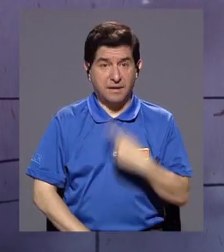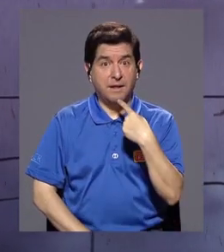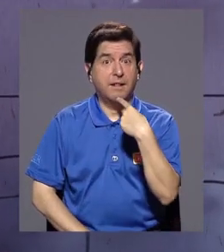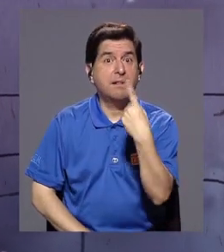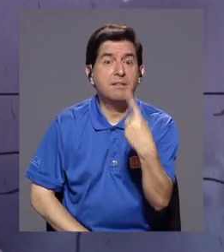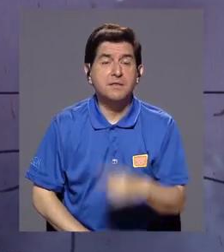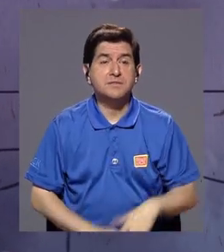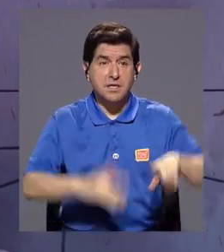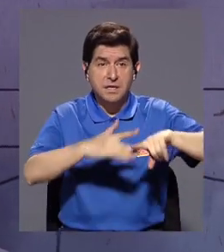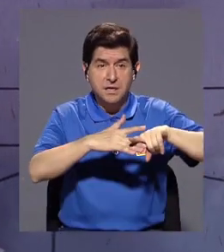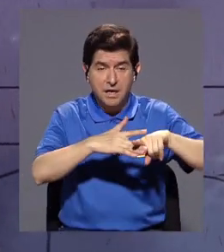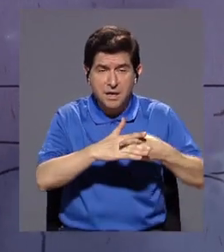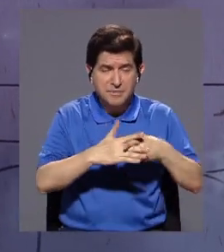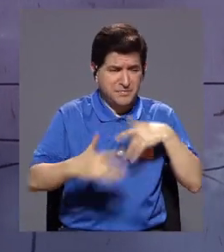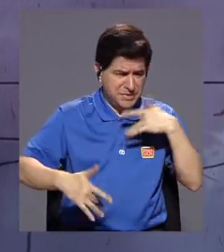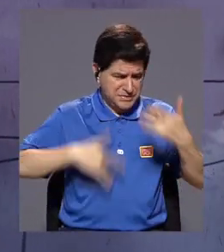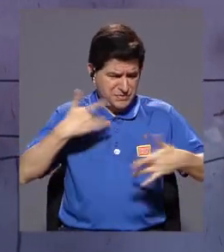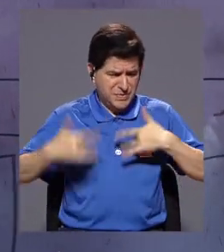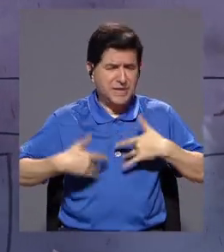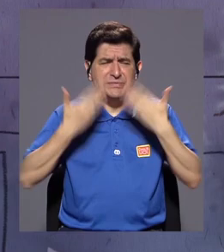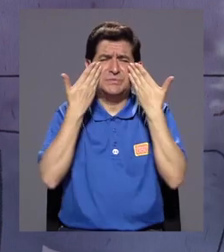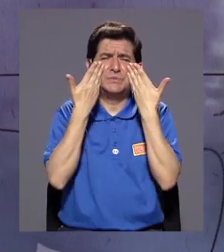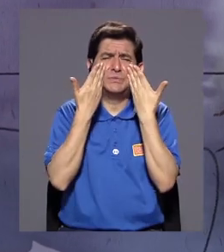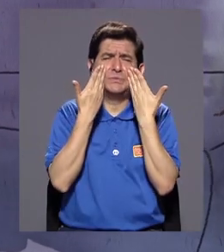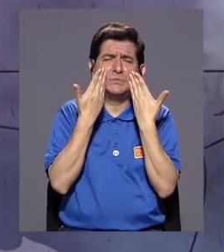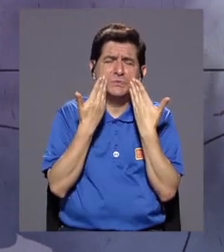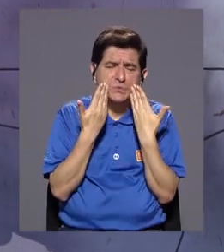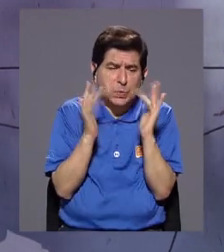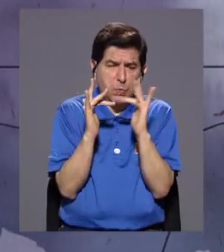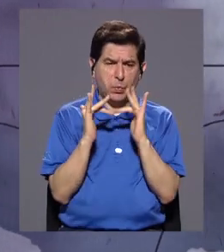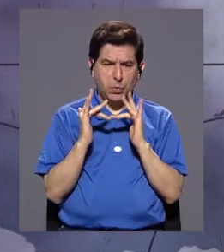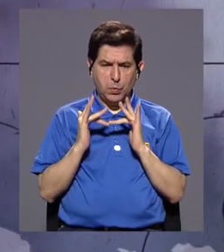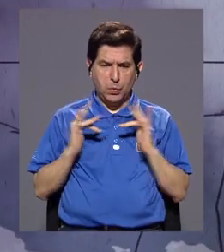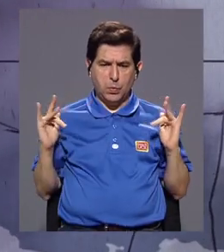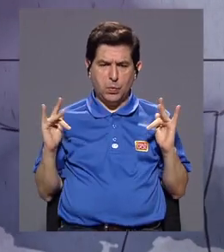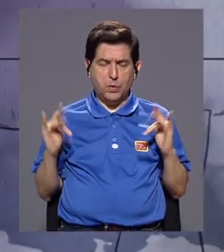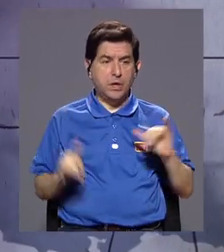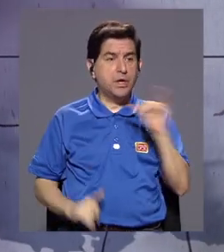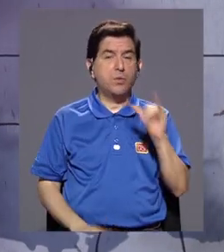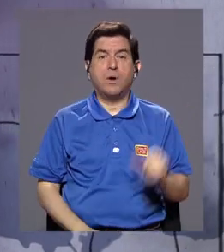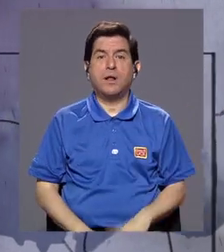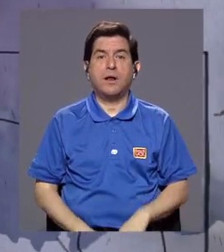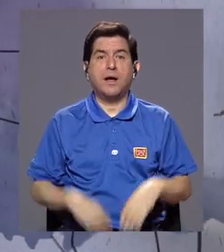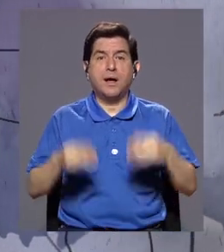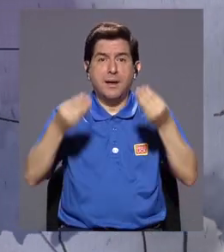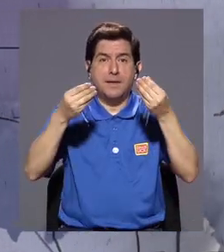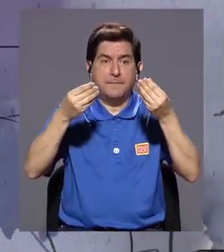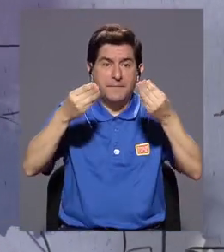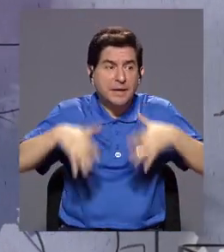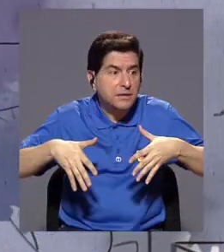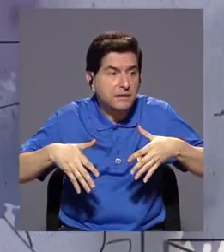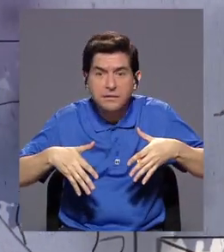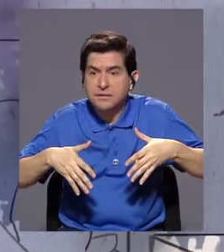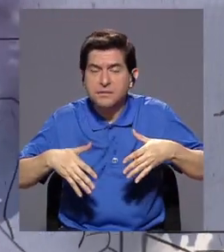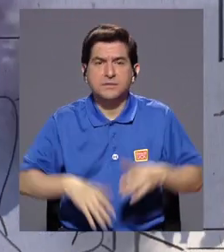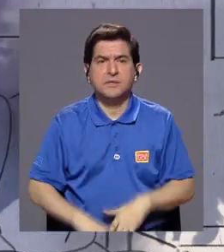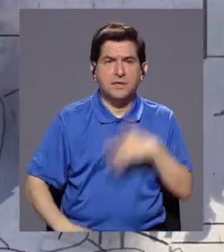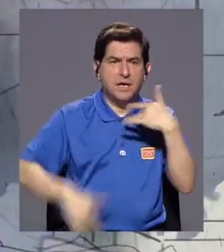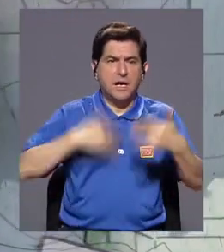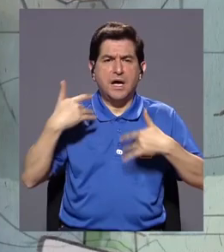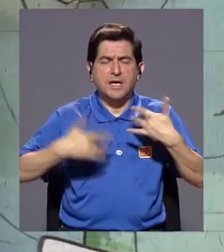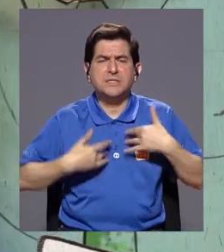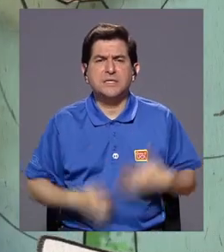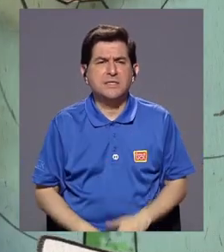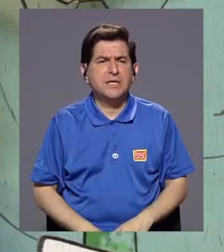Y cuando dijo que comenzó a sentirse triste, vacía, perdida, aislada,